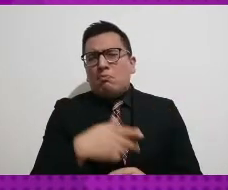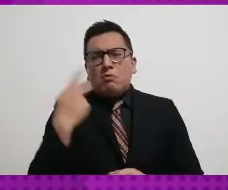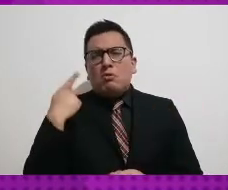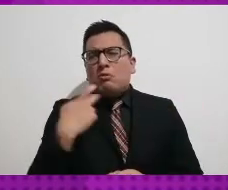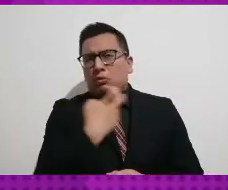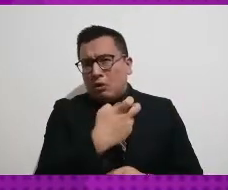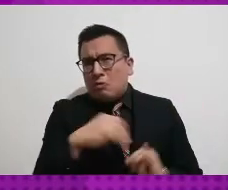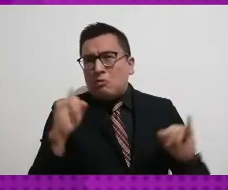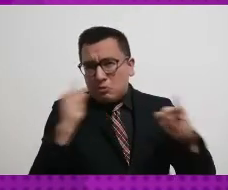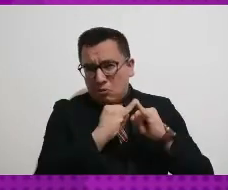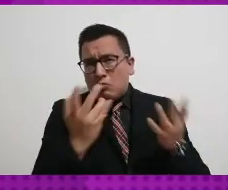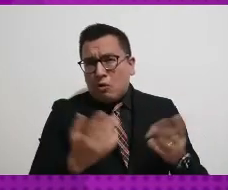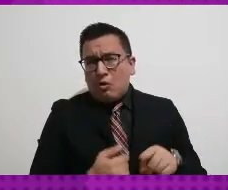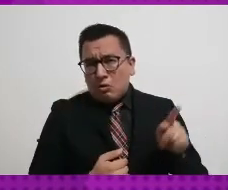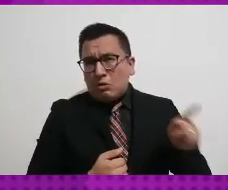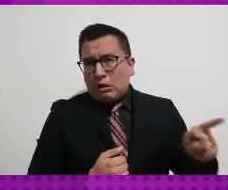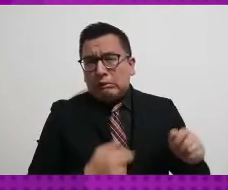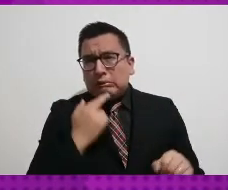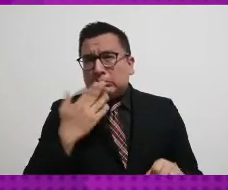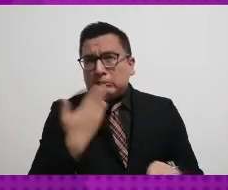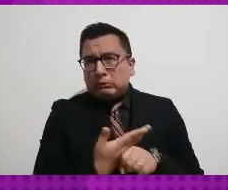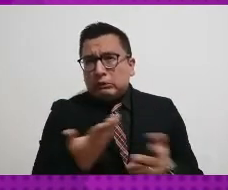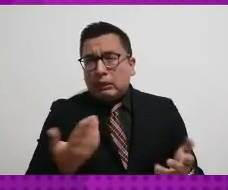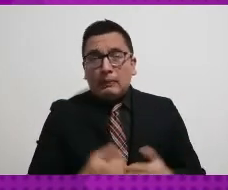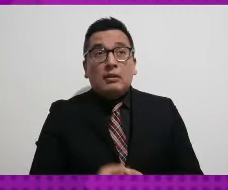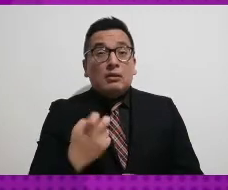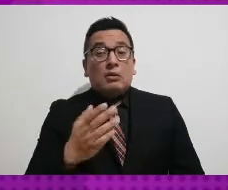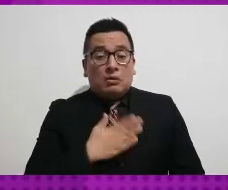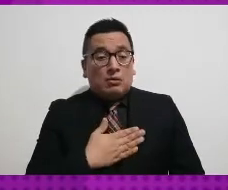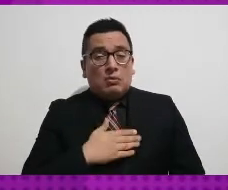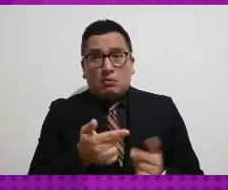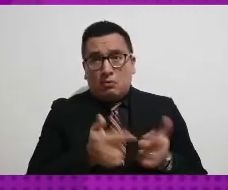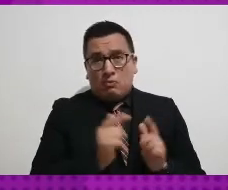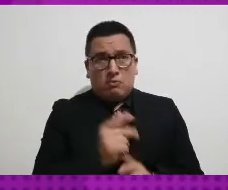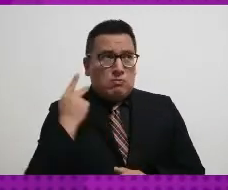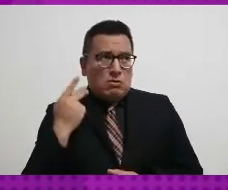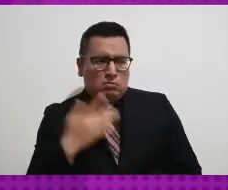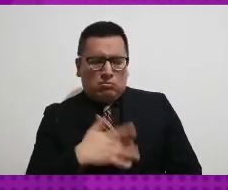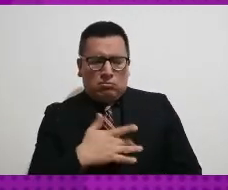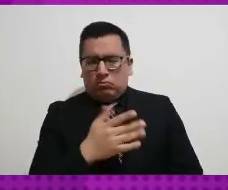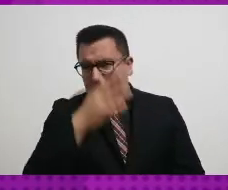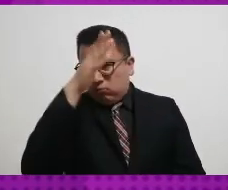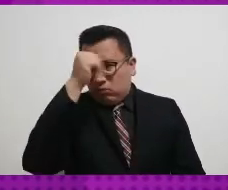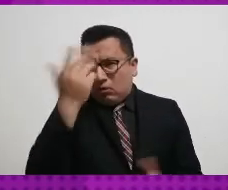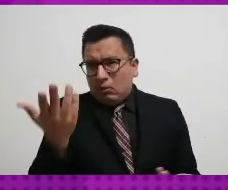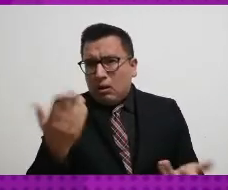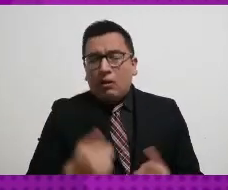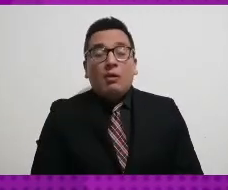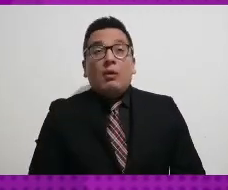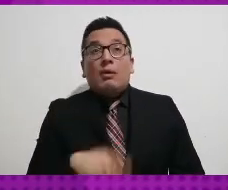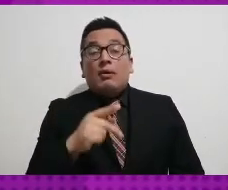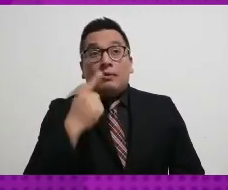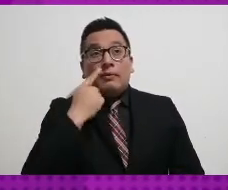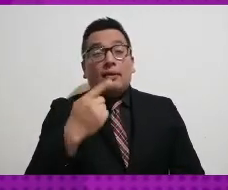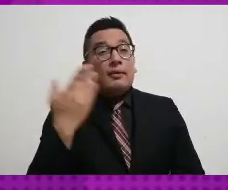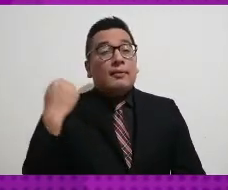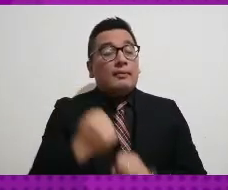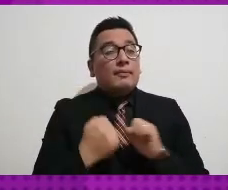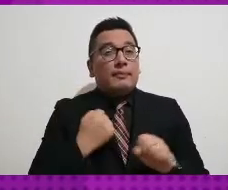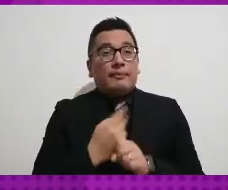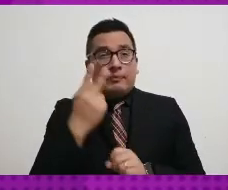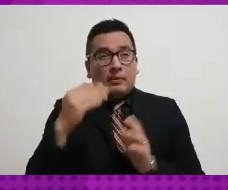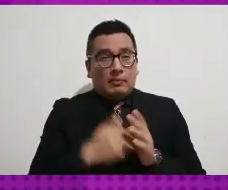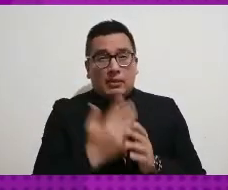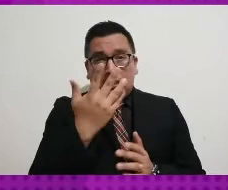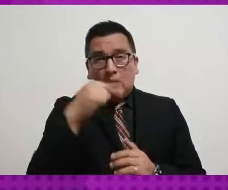del país, de ahí que soy un convencido de la existencia de los partidos políticos. Pero también, consejera, yo te quiero compartir que desde el año